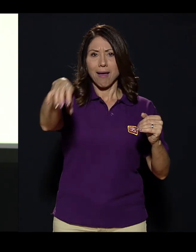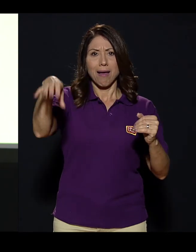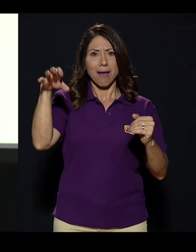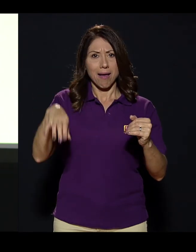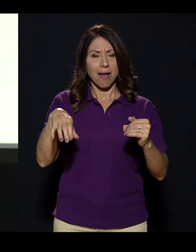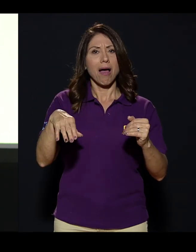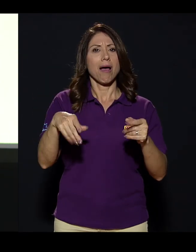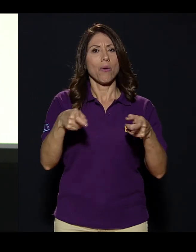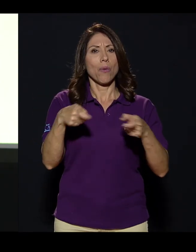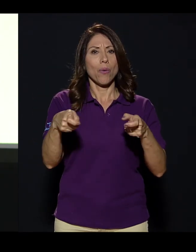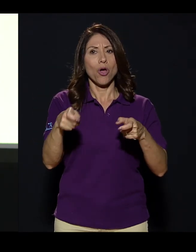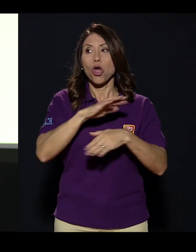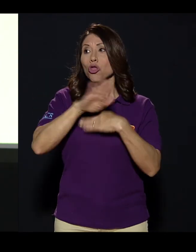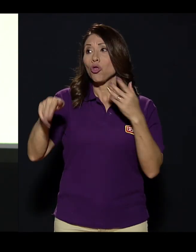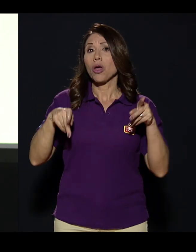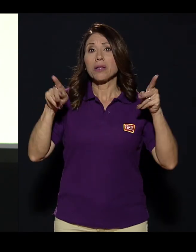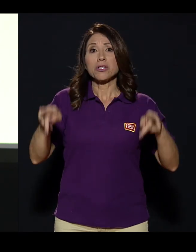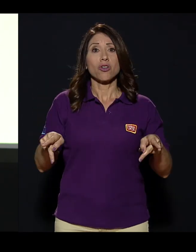muy interesantes.